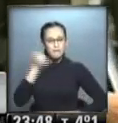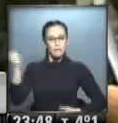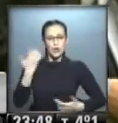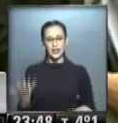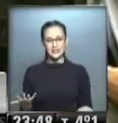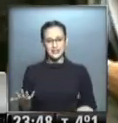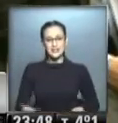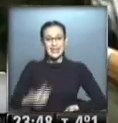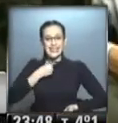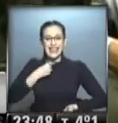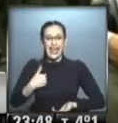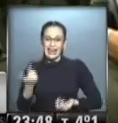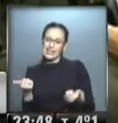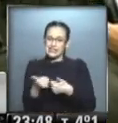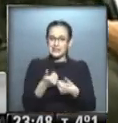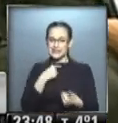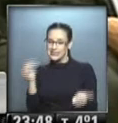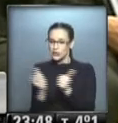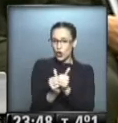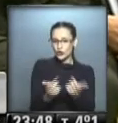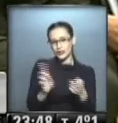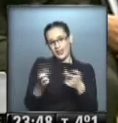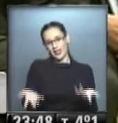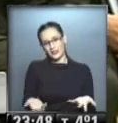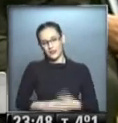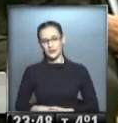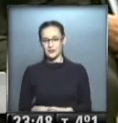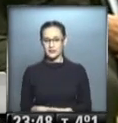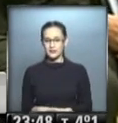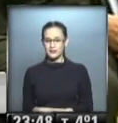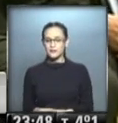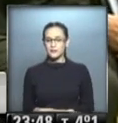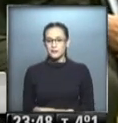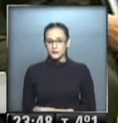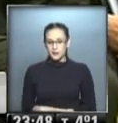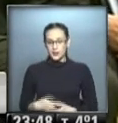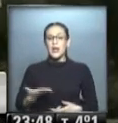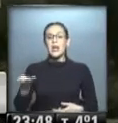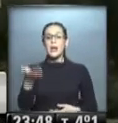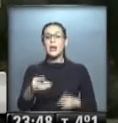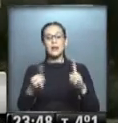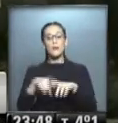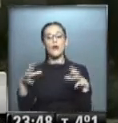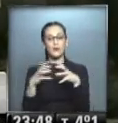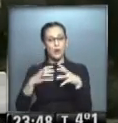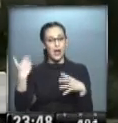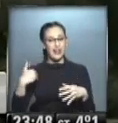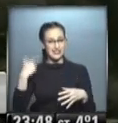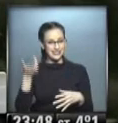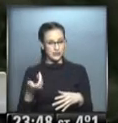Por lo menos le sale un cholulo de adentro. Me parece que va más allá de la religión. Que Grondona le pidió por el fútbol argentino. Le pidió